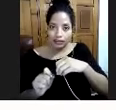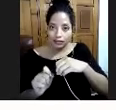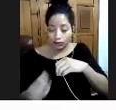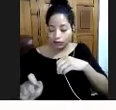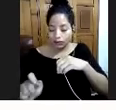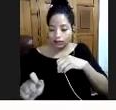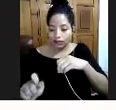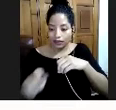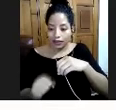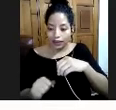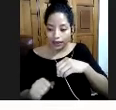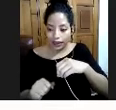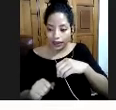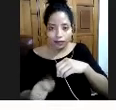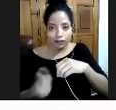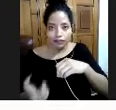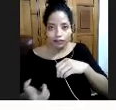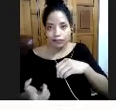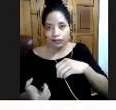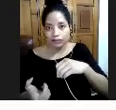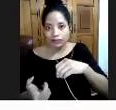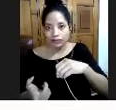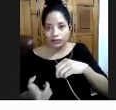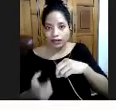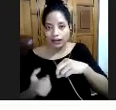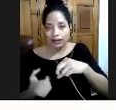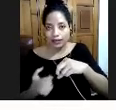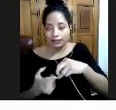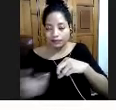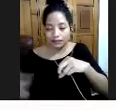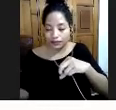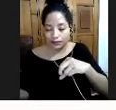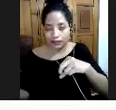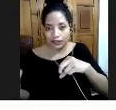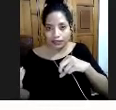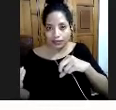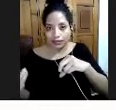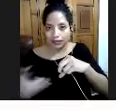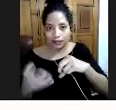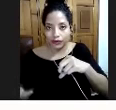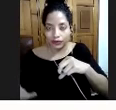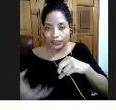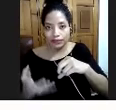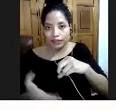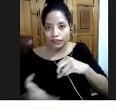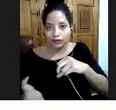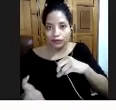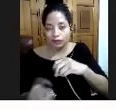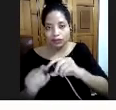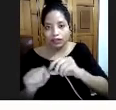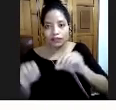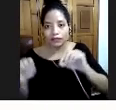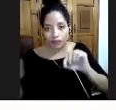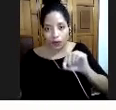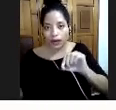en Zoom, hay mucha información, ¿no? Pues en Internet, en Google y también en YouTube.